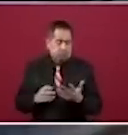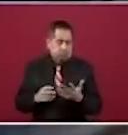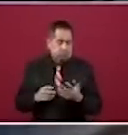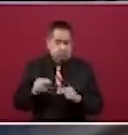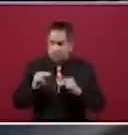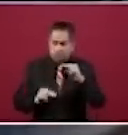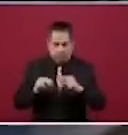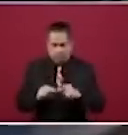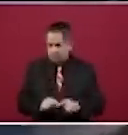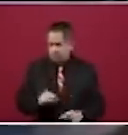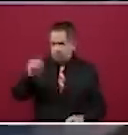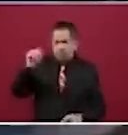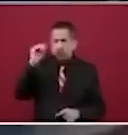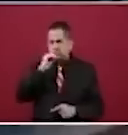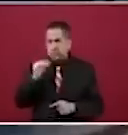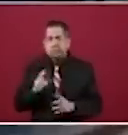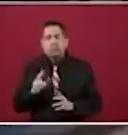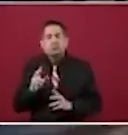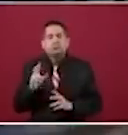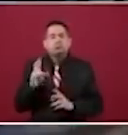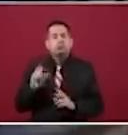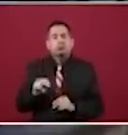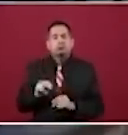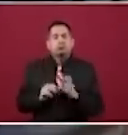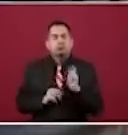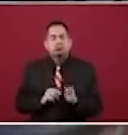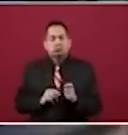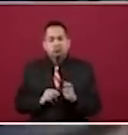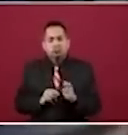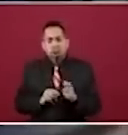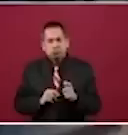los niveles de escolaridad. Entonces, pero no es